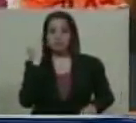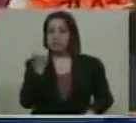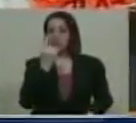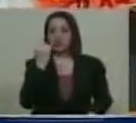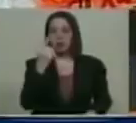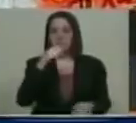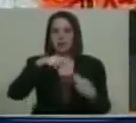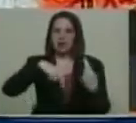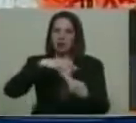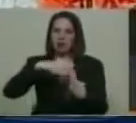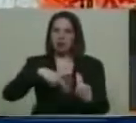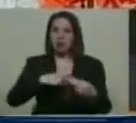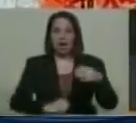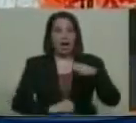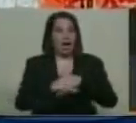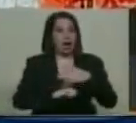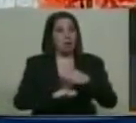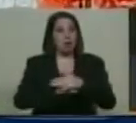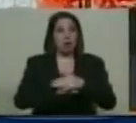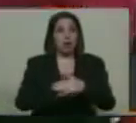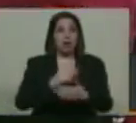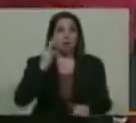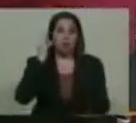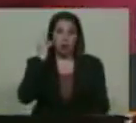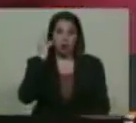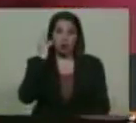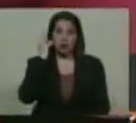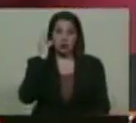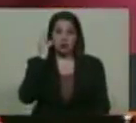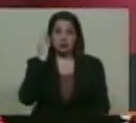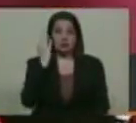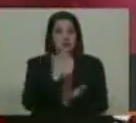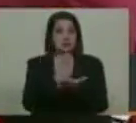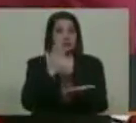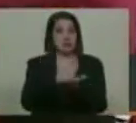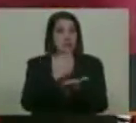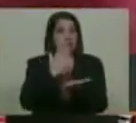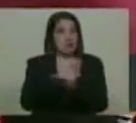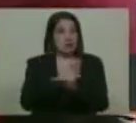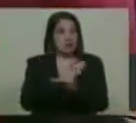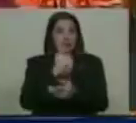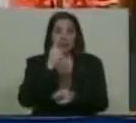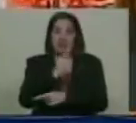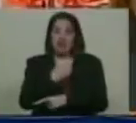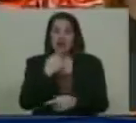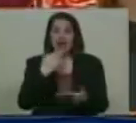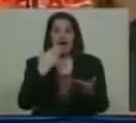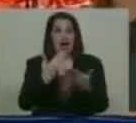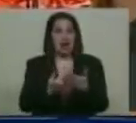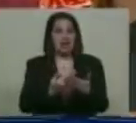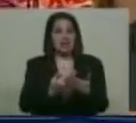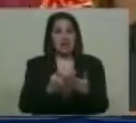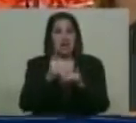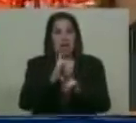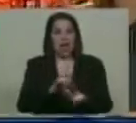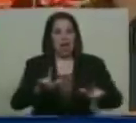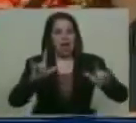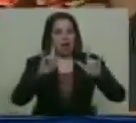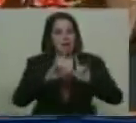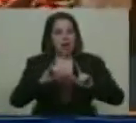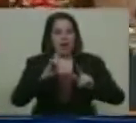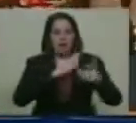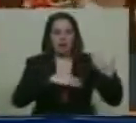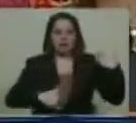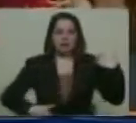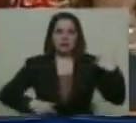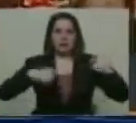a valer el papel de la mujer, y eso hay que agradecérselo a nuestro amado comandante